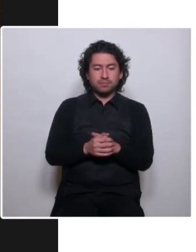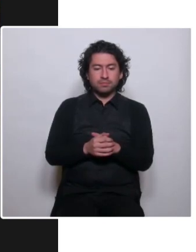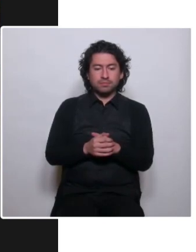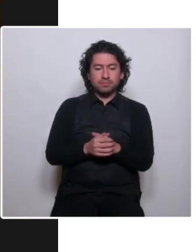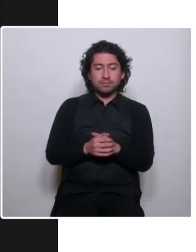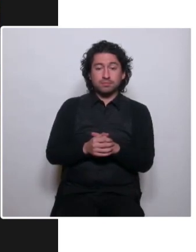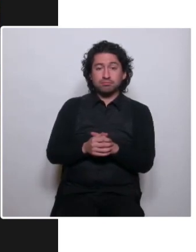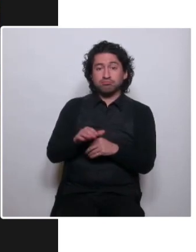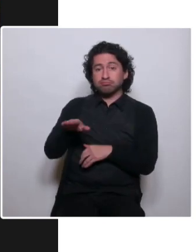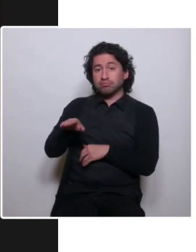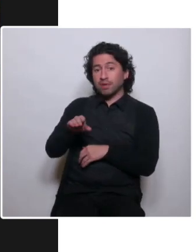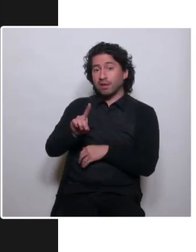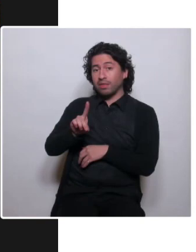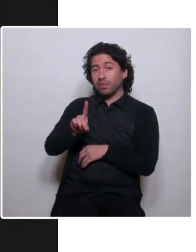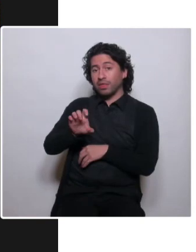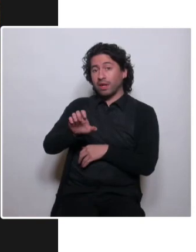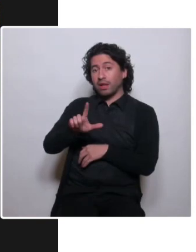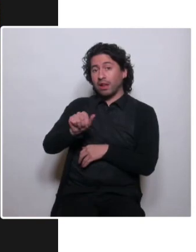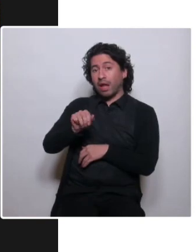Señor de la Maza, ¿cómo vota?